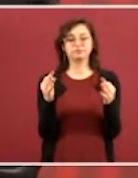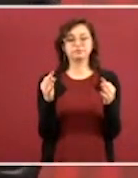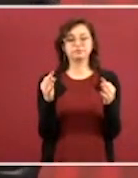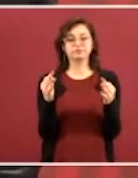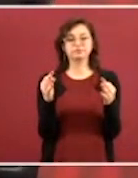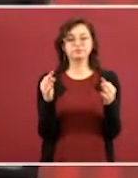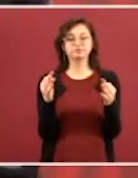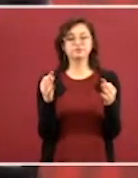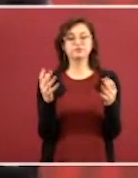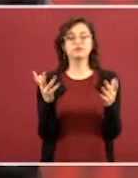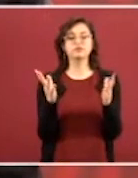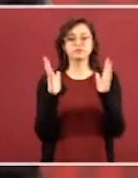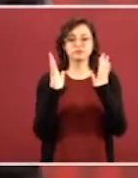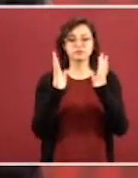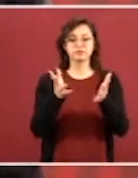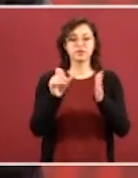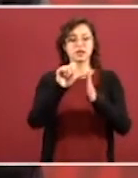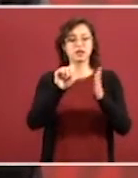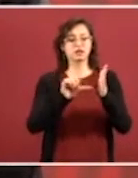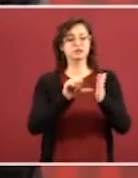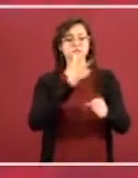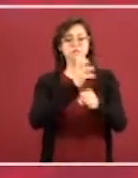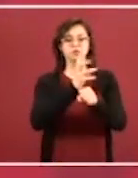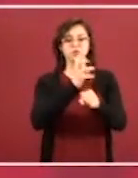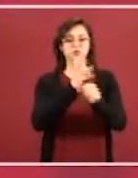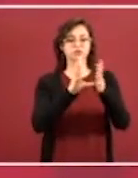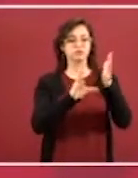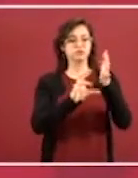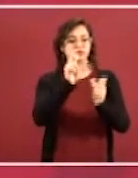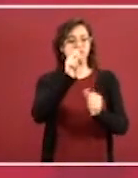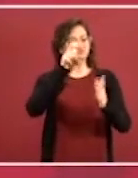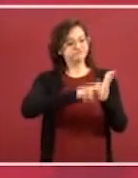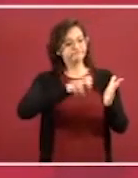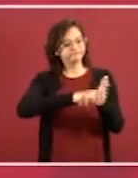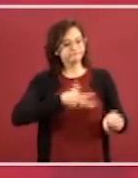la reforma al artículo 4 constitucional.